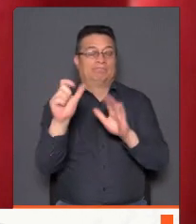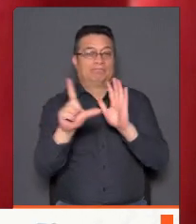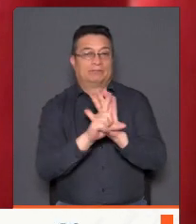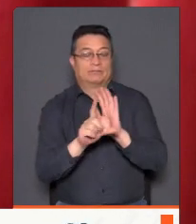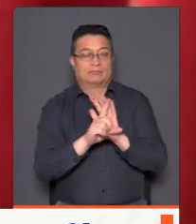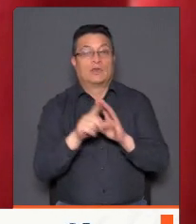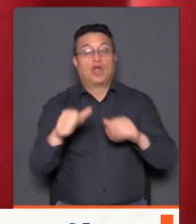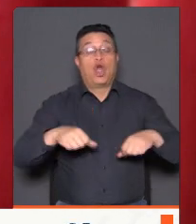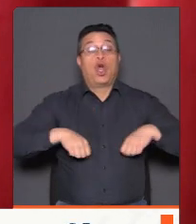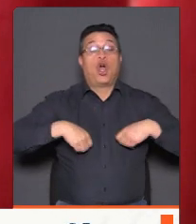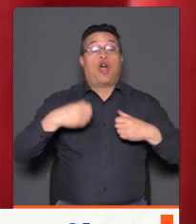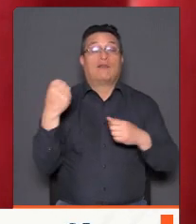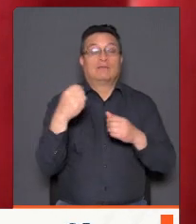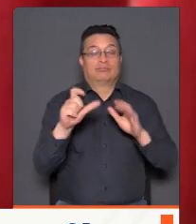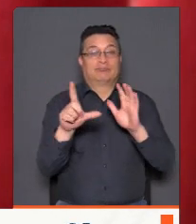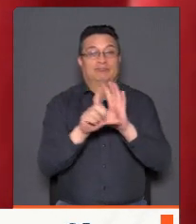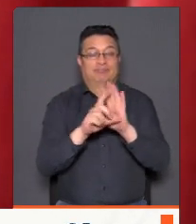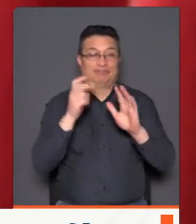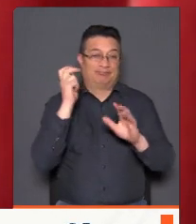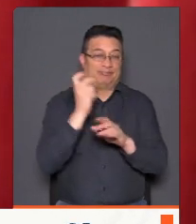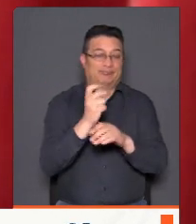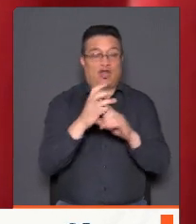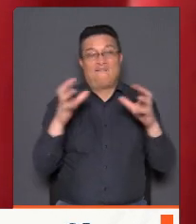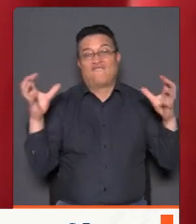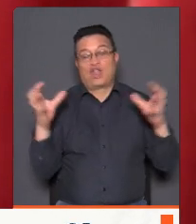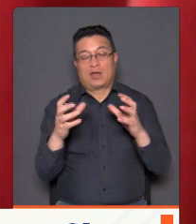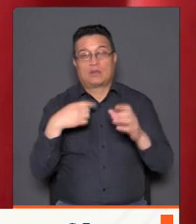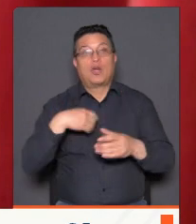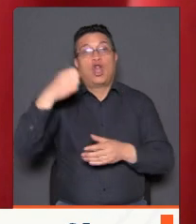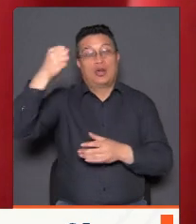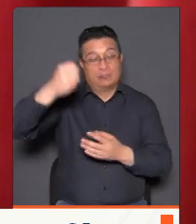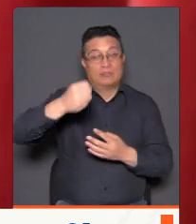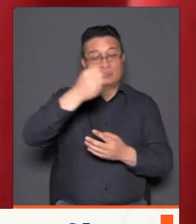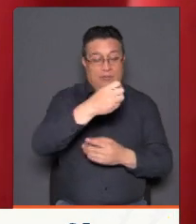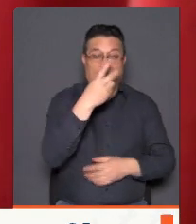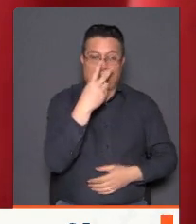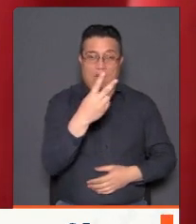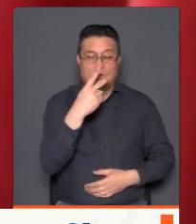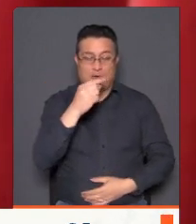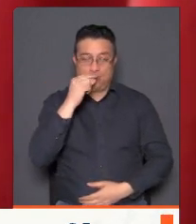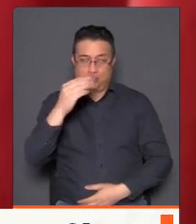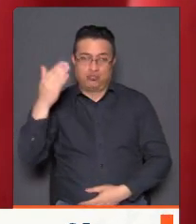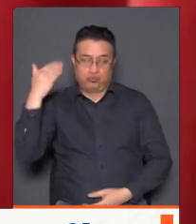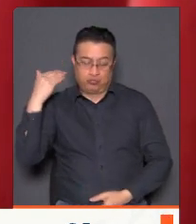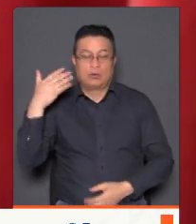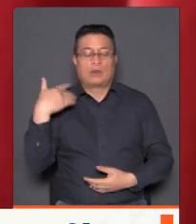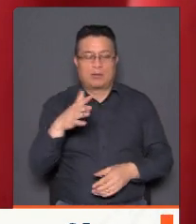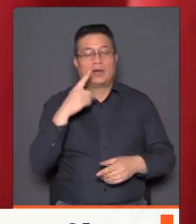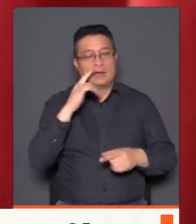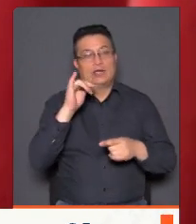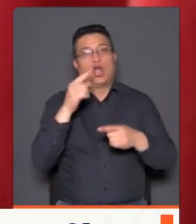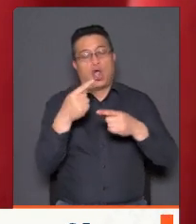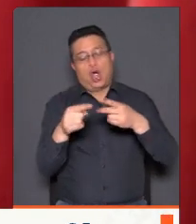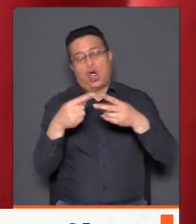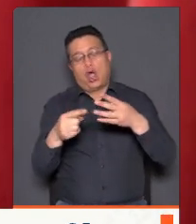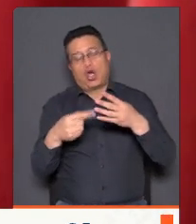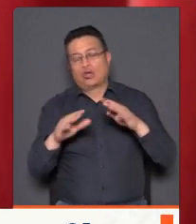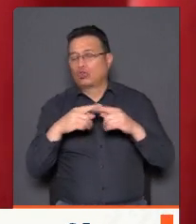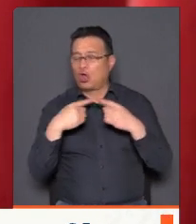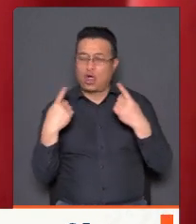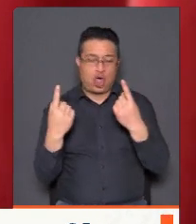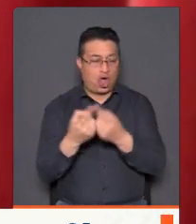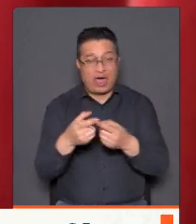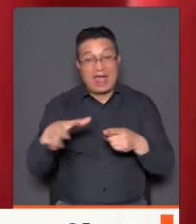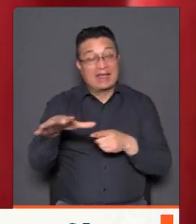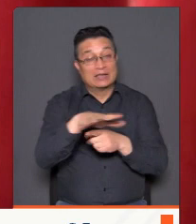jóvenes delincuentes violentos, estas situaciones de homicidios que hemos visto recientemente, etcétera. Todas esas situaciones nos